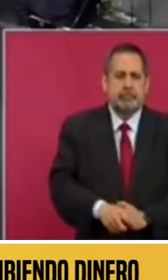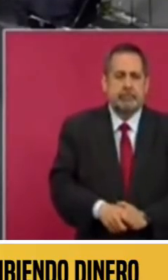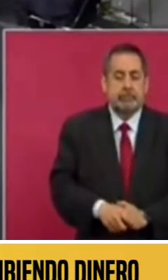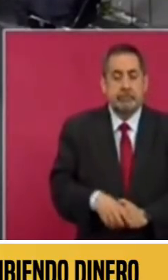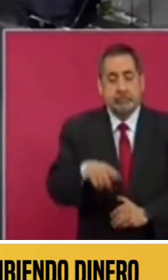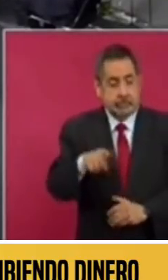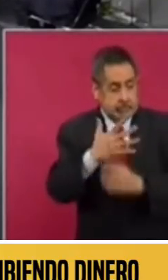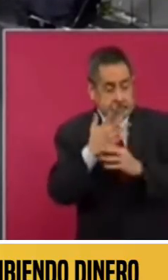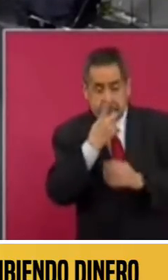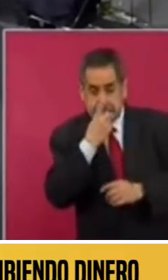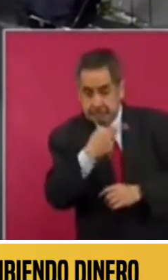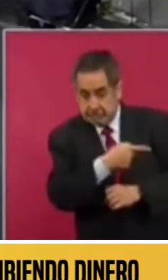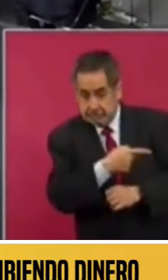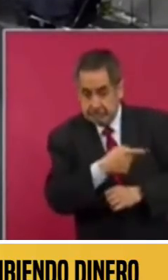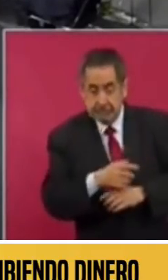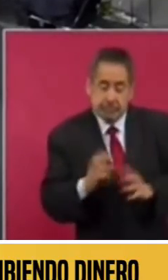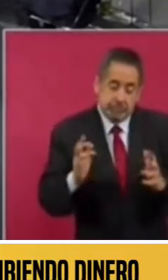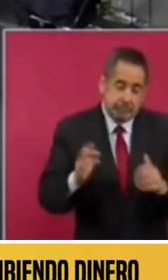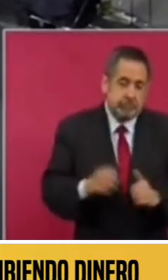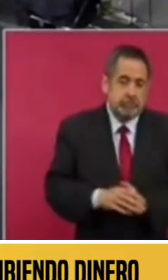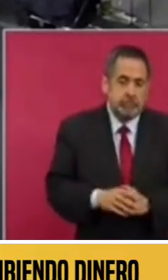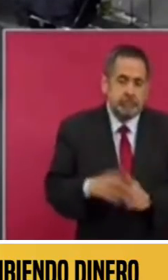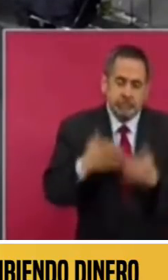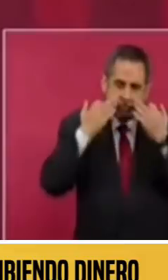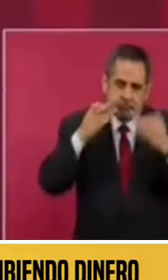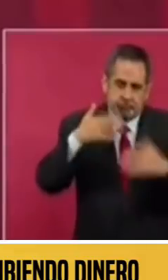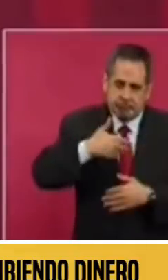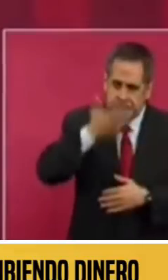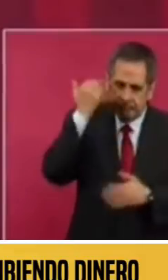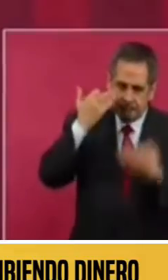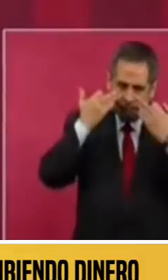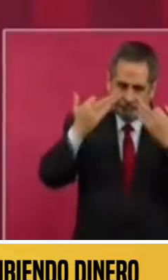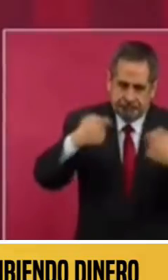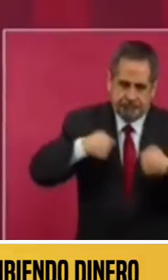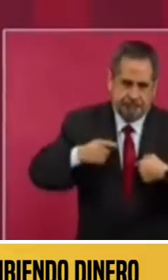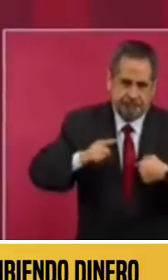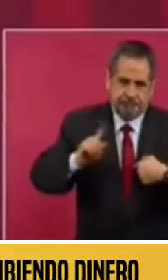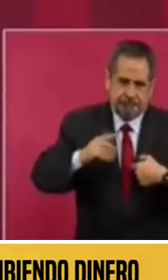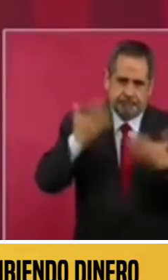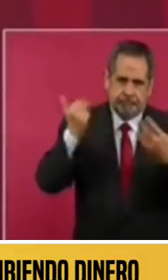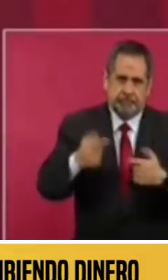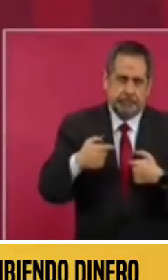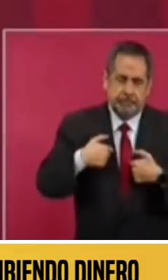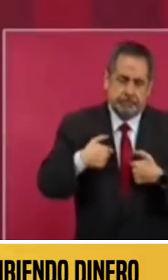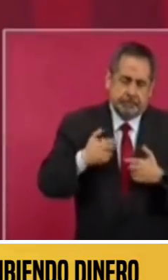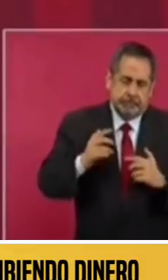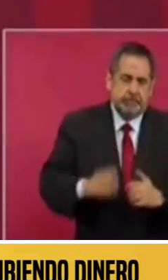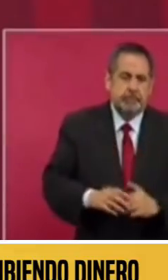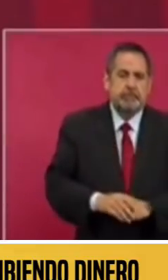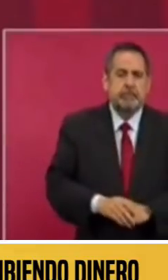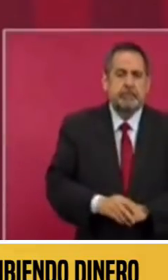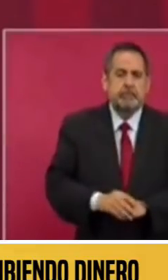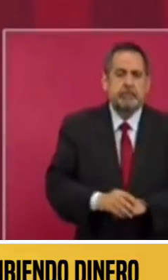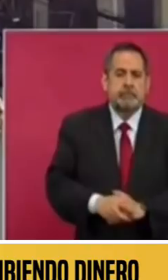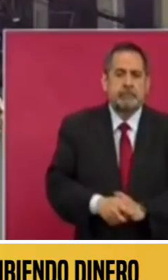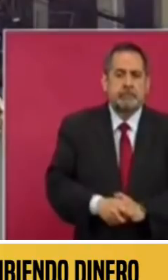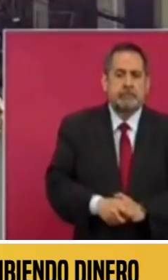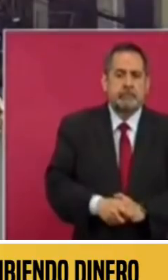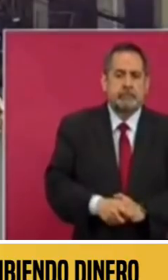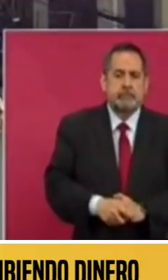eso es lo que él dice si eso no me cause no me costó